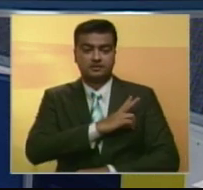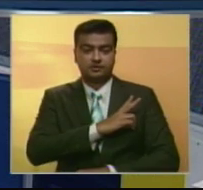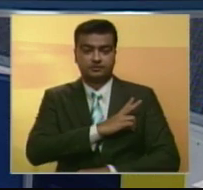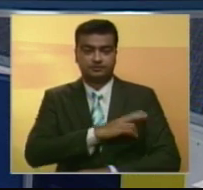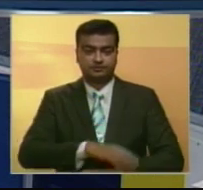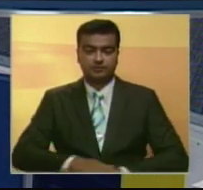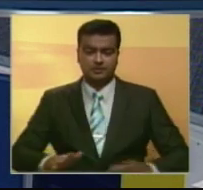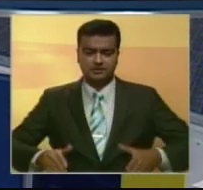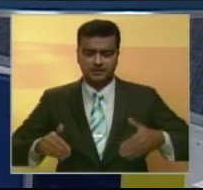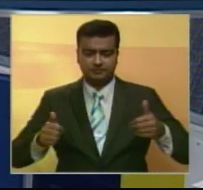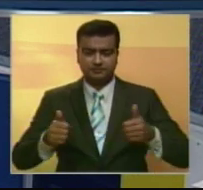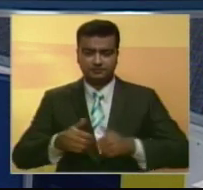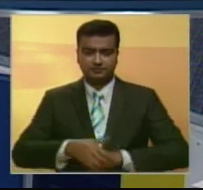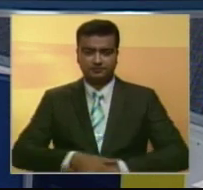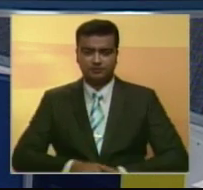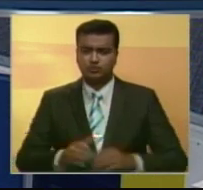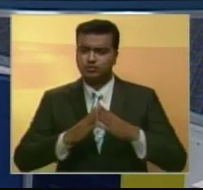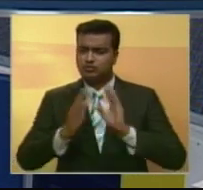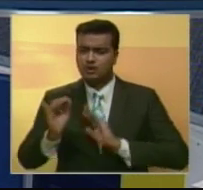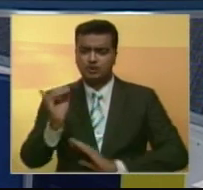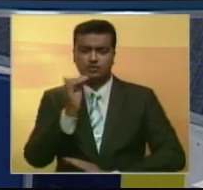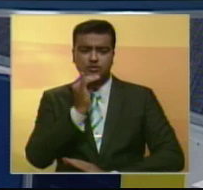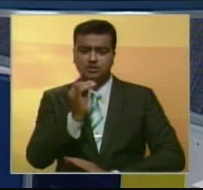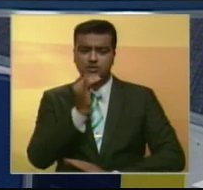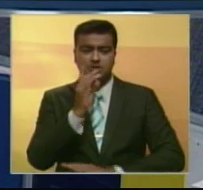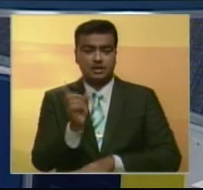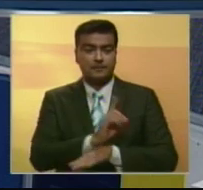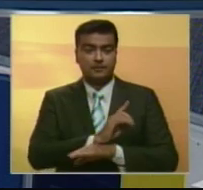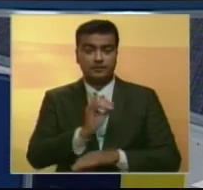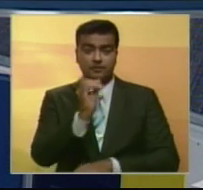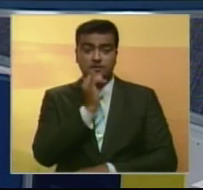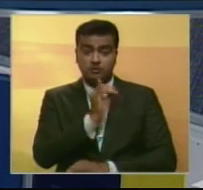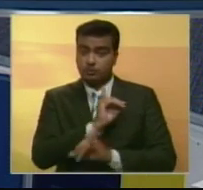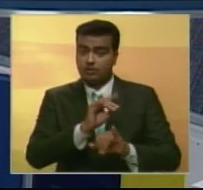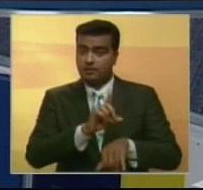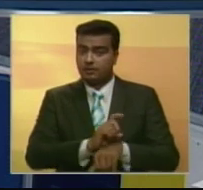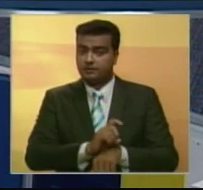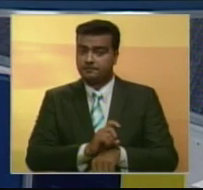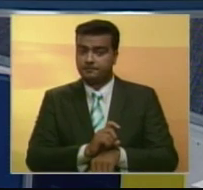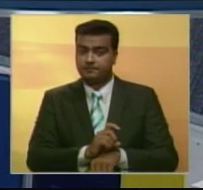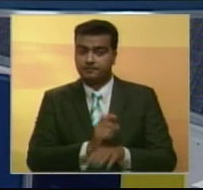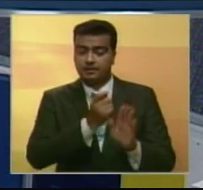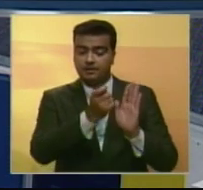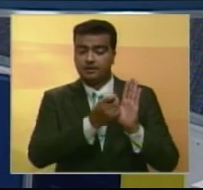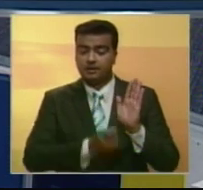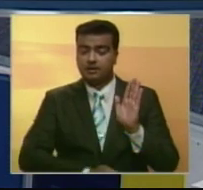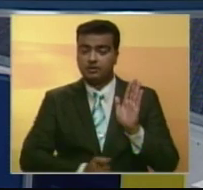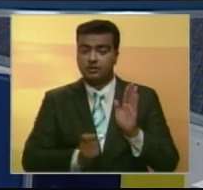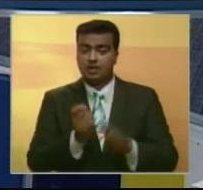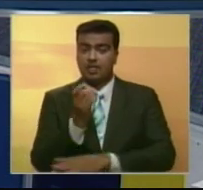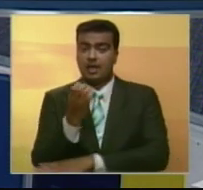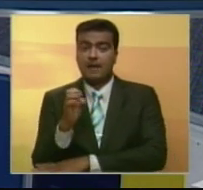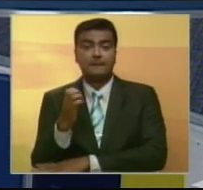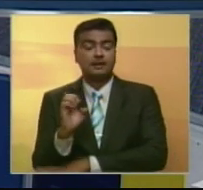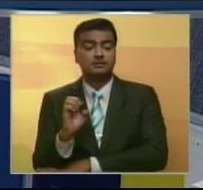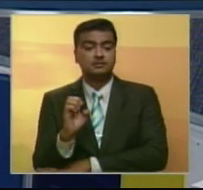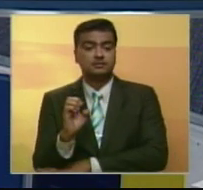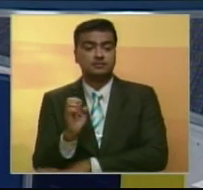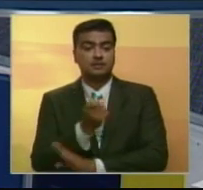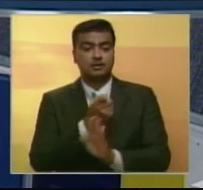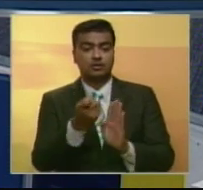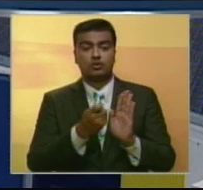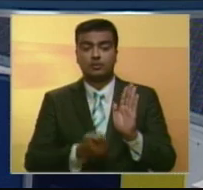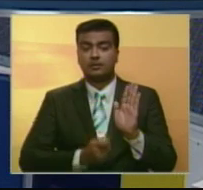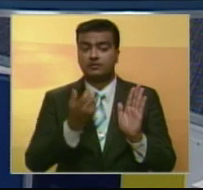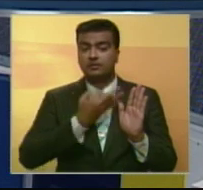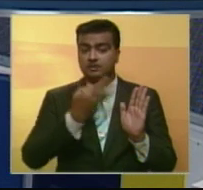Yepes. Comenzamos a revisar las noticias de inmediato y lo hacemos con información de última hora, y es que el decreto de emergencia económica fue publicado en Gaceta